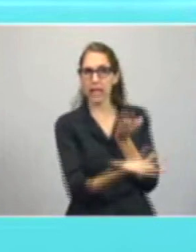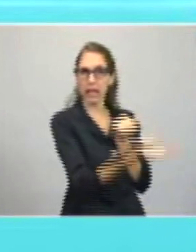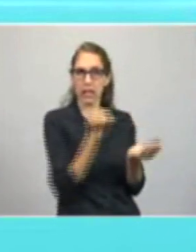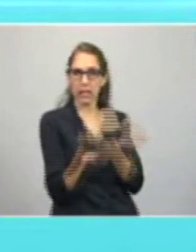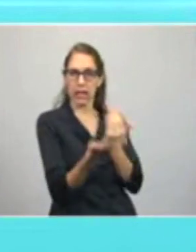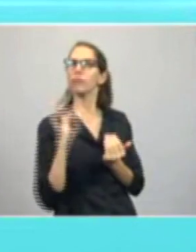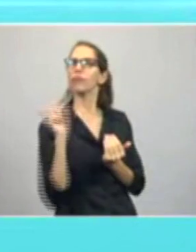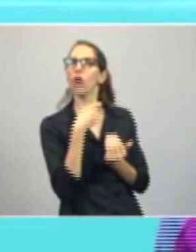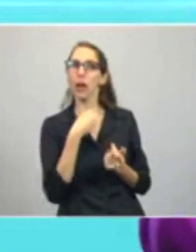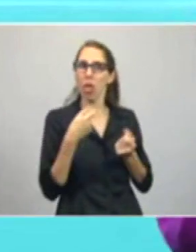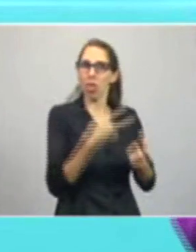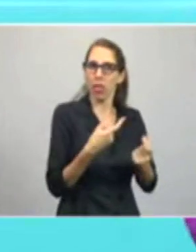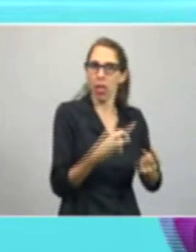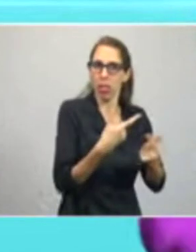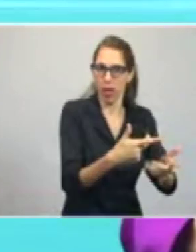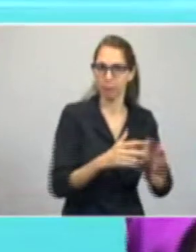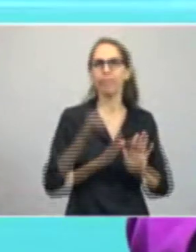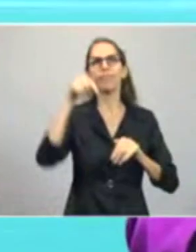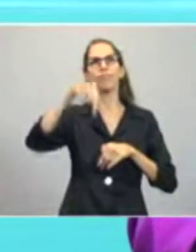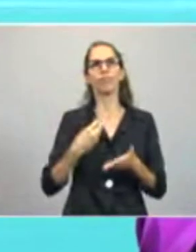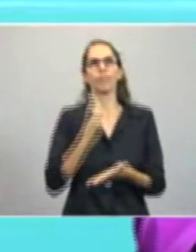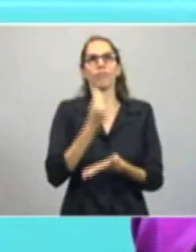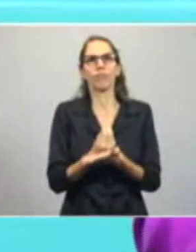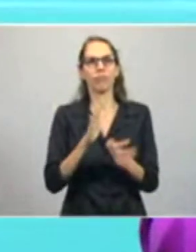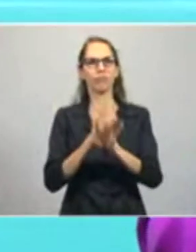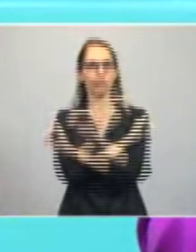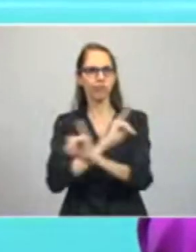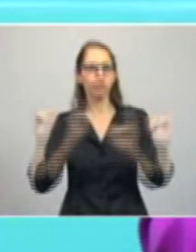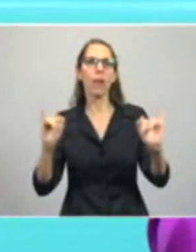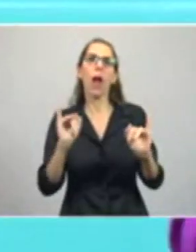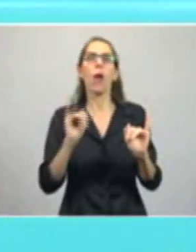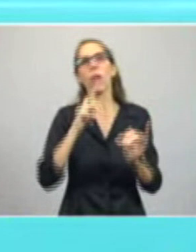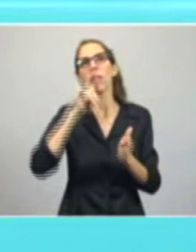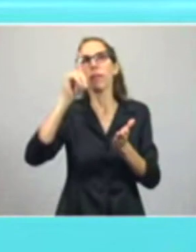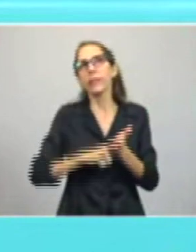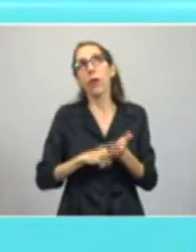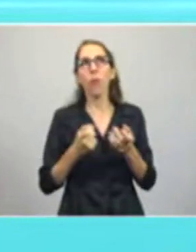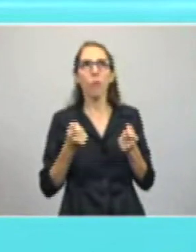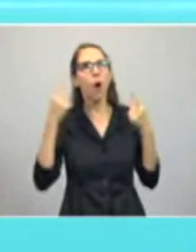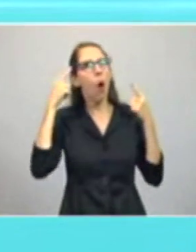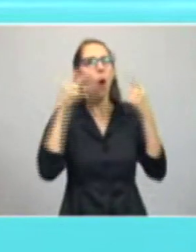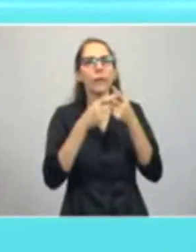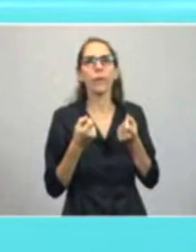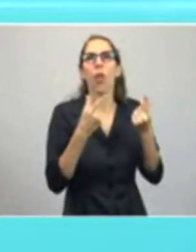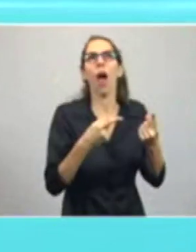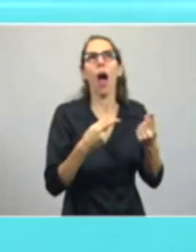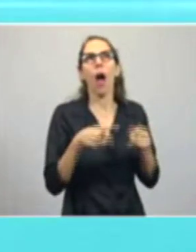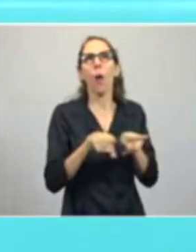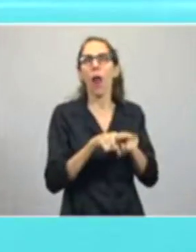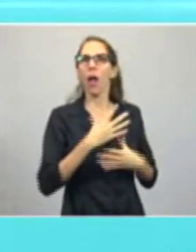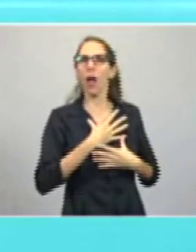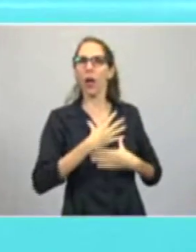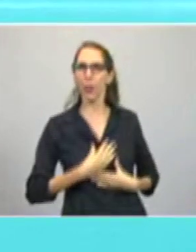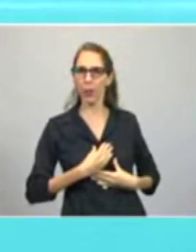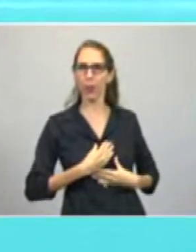vengo a anunciar una medida que viene a llevar algo de alivio no solo a sus destinatarios directos sino